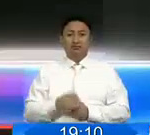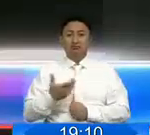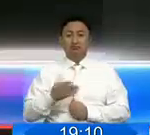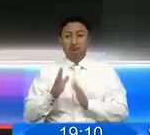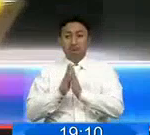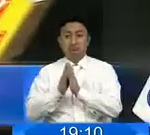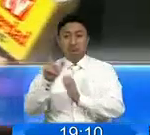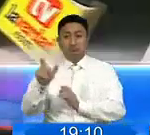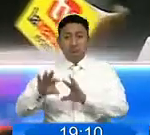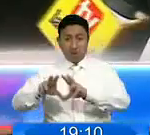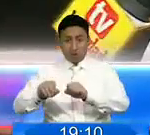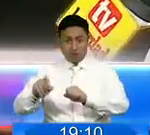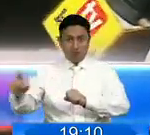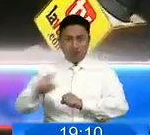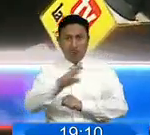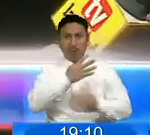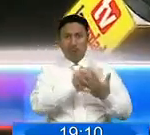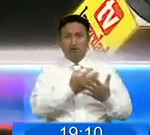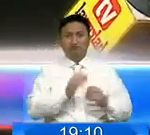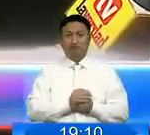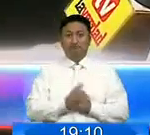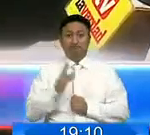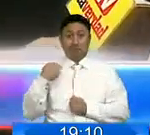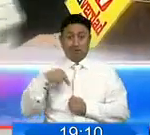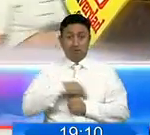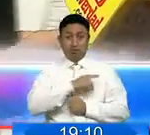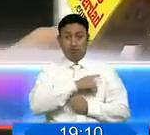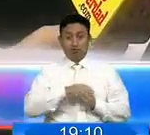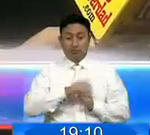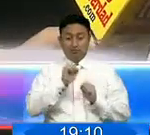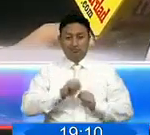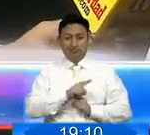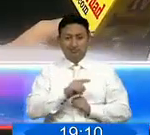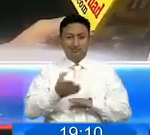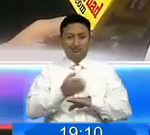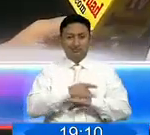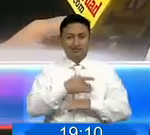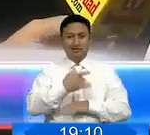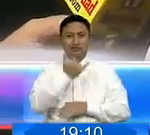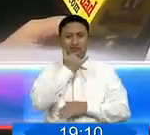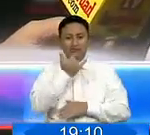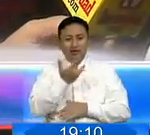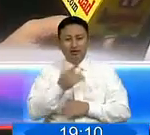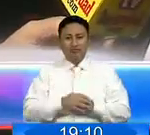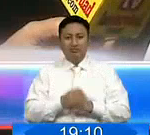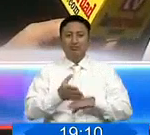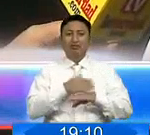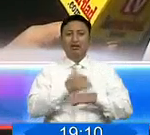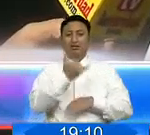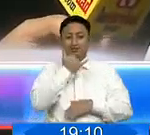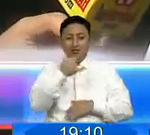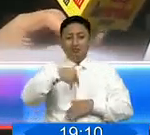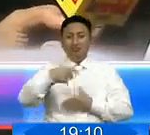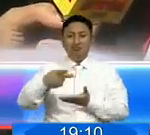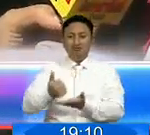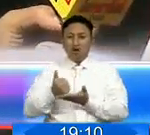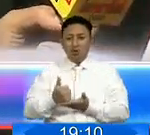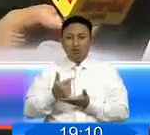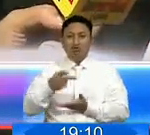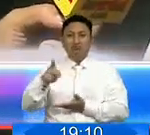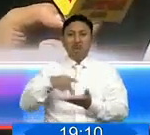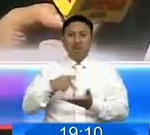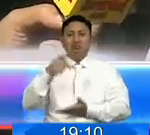para los corruptos porque nosotros, nuestro mal juzgamiento, ¿quién nos cubre? ¿Quién tendrá que haber una reparación